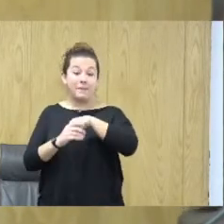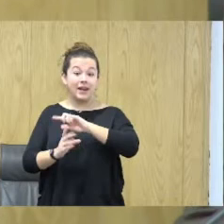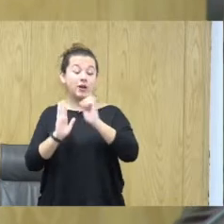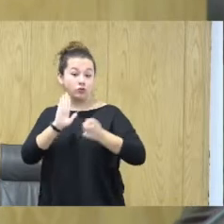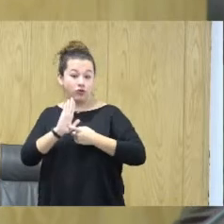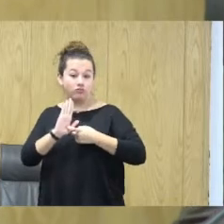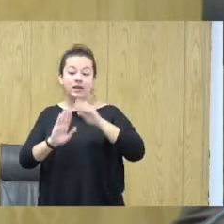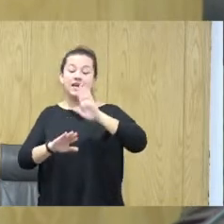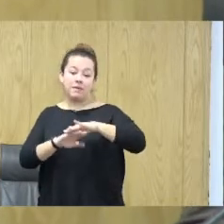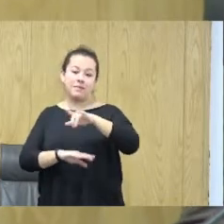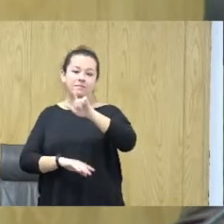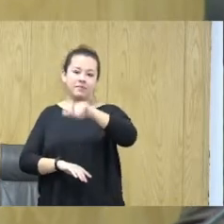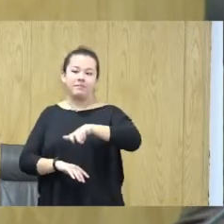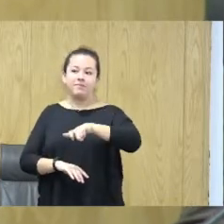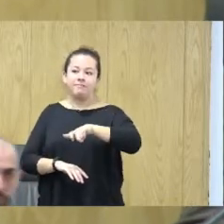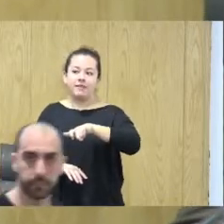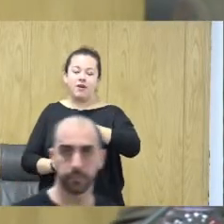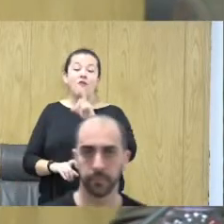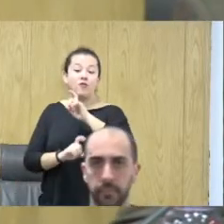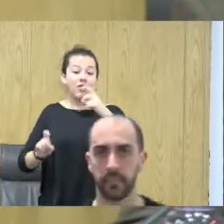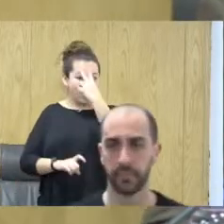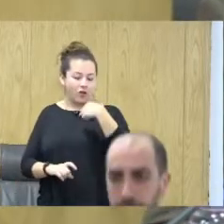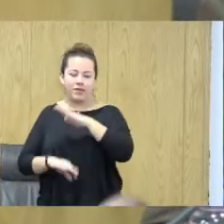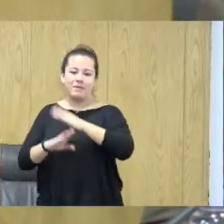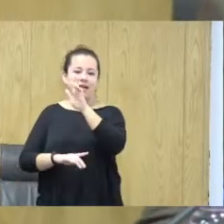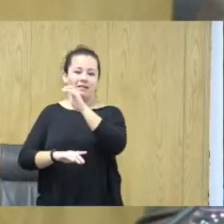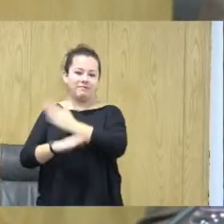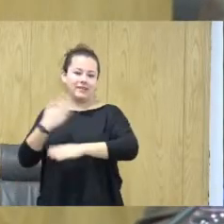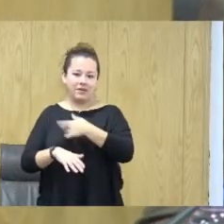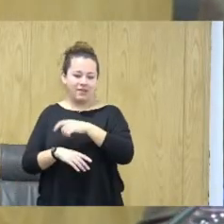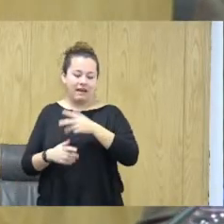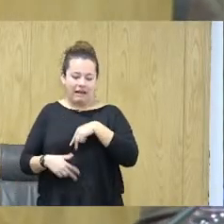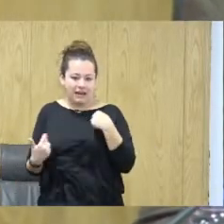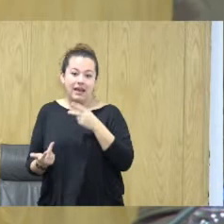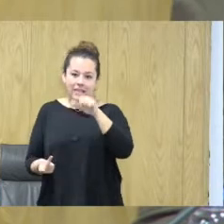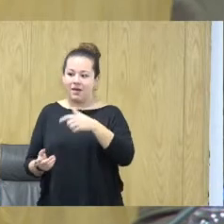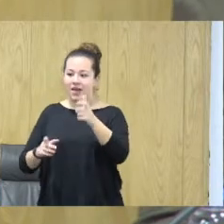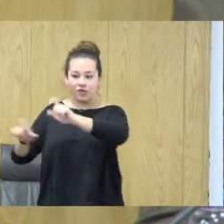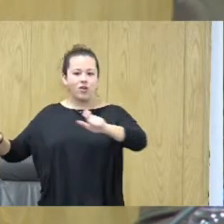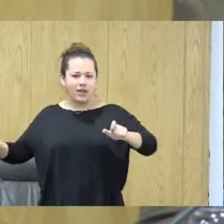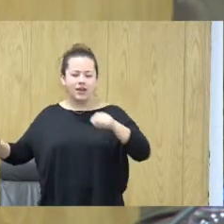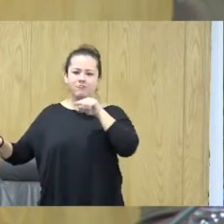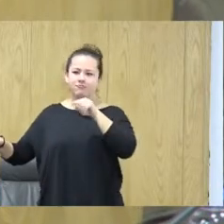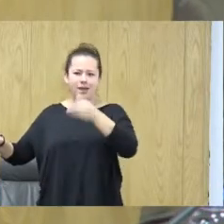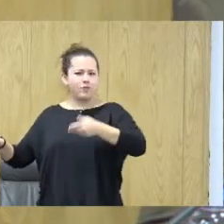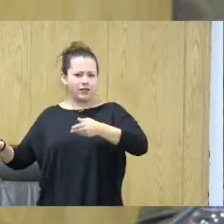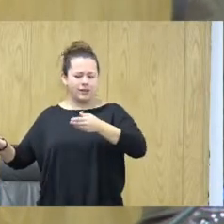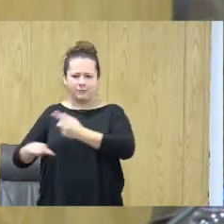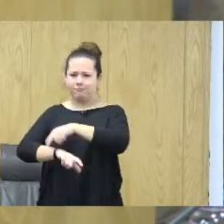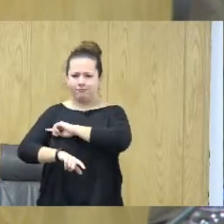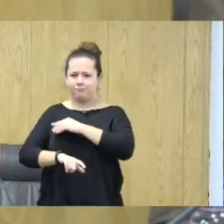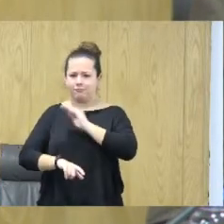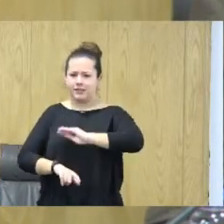la Fundación 11 y para la discapacidad en general, y por qué no, para la ciudadanía una importancia extrema.